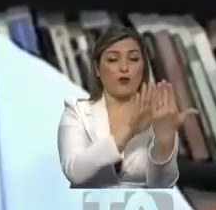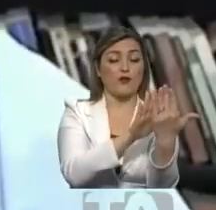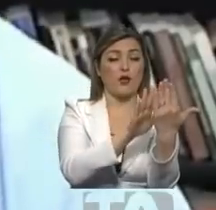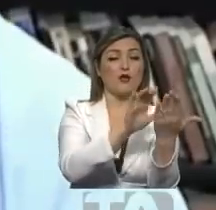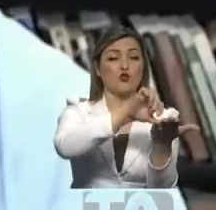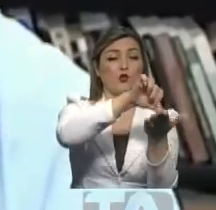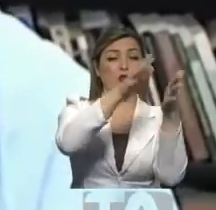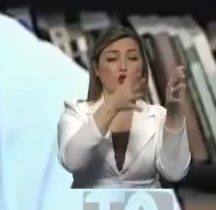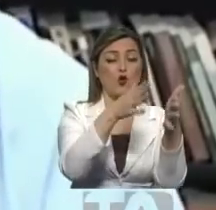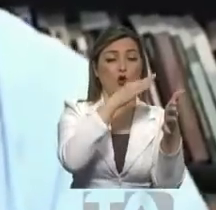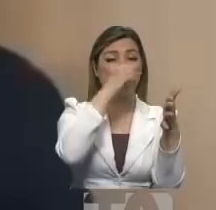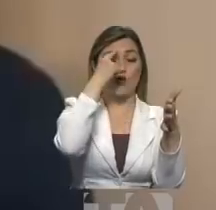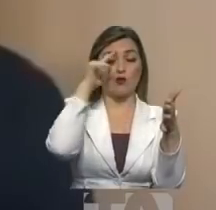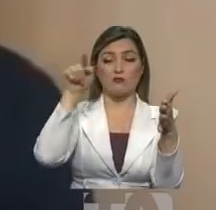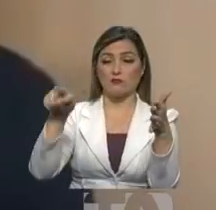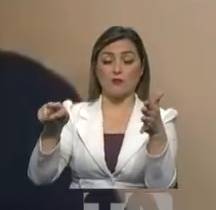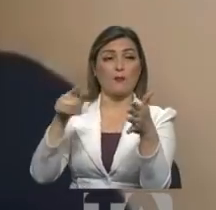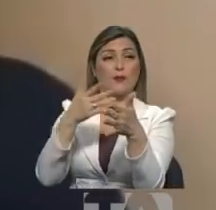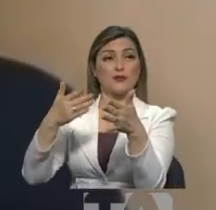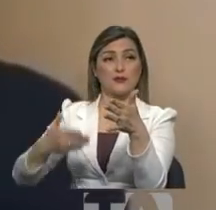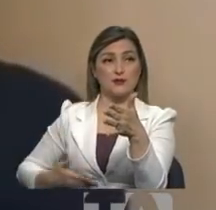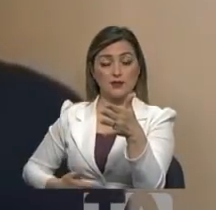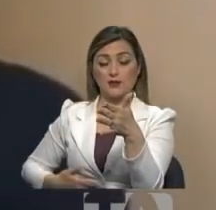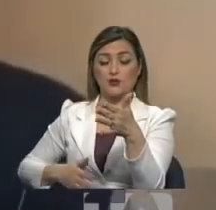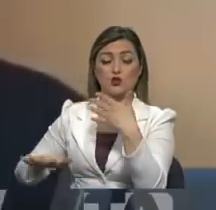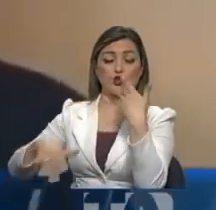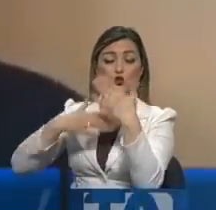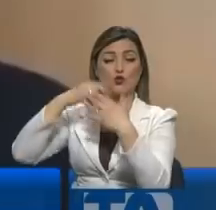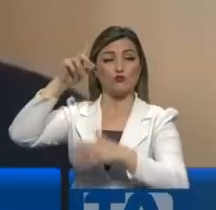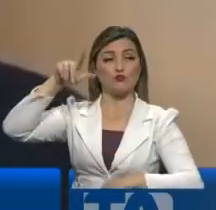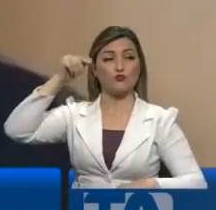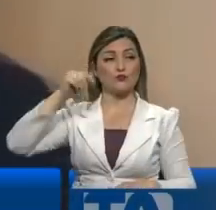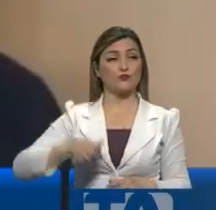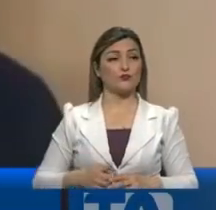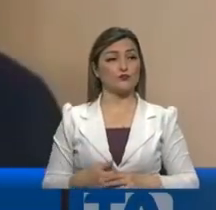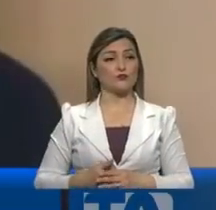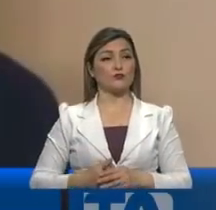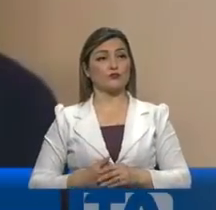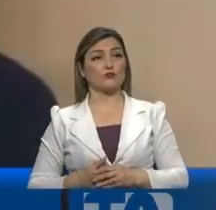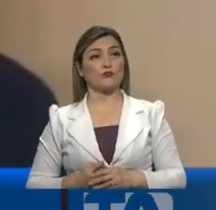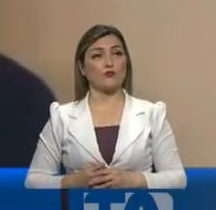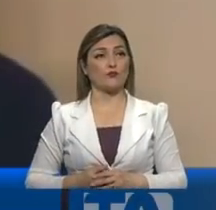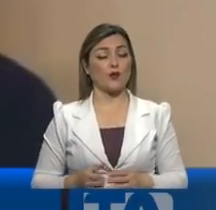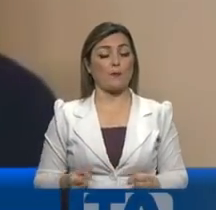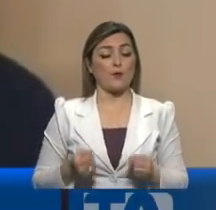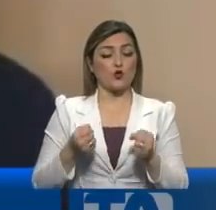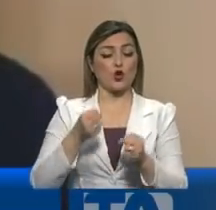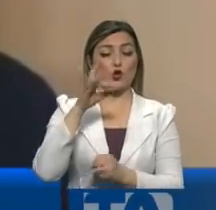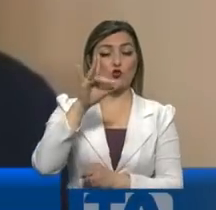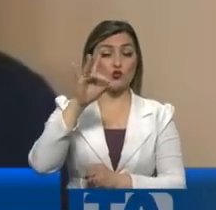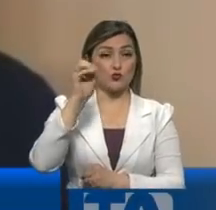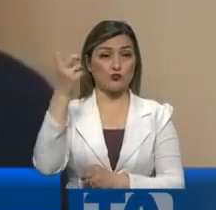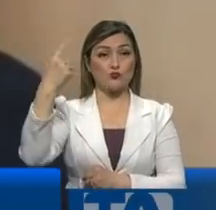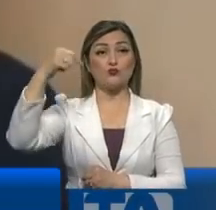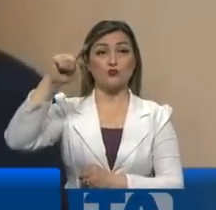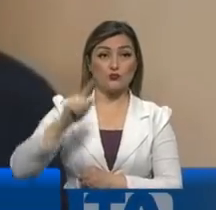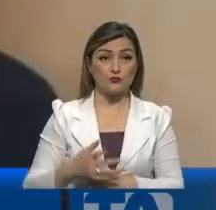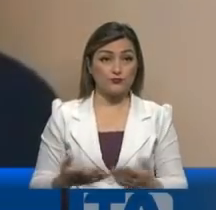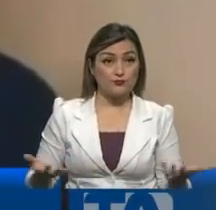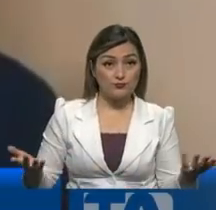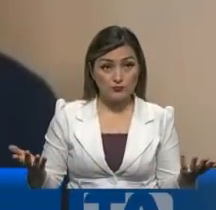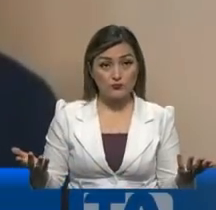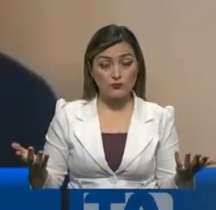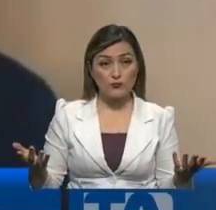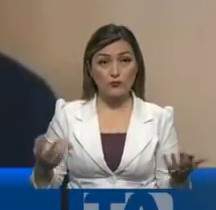todo el aparato del Estado. Se estaba claro que él iba a poner a prueba todo su poder. Esos 80 millones que planteó era